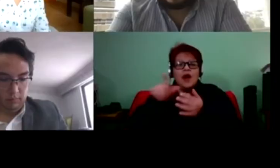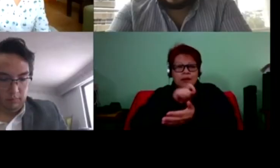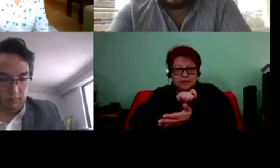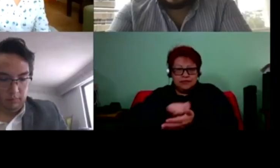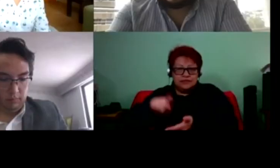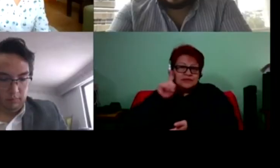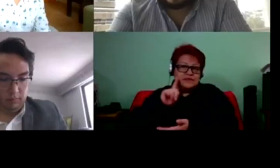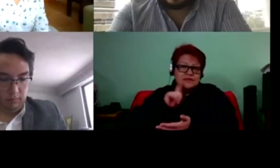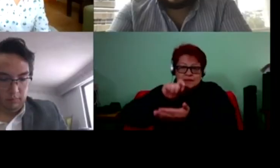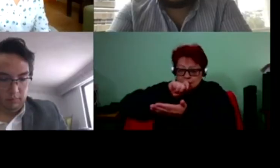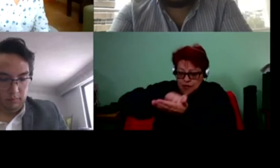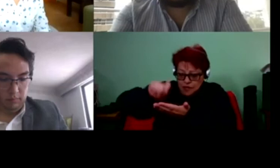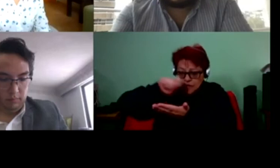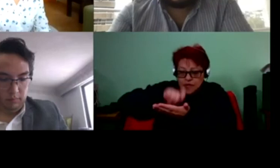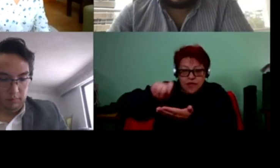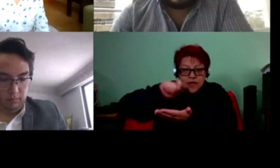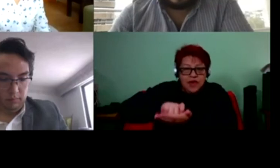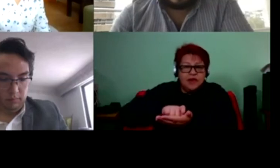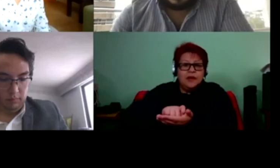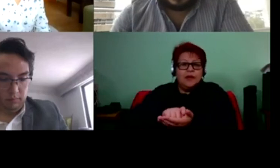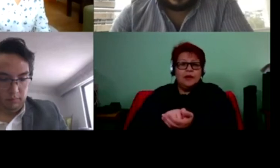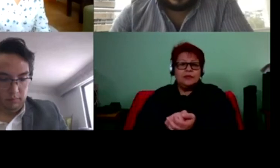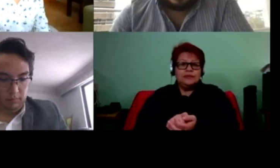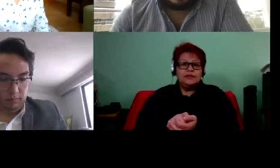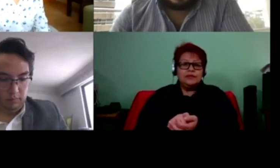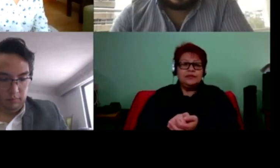de la ciudadanía.